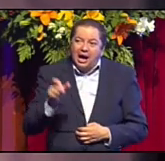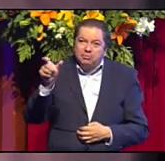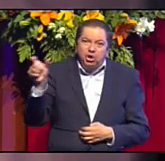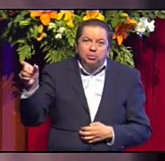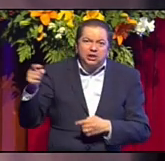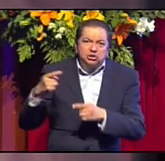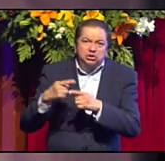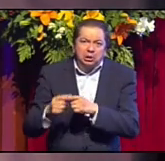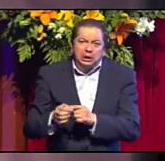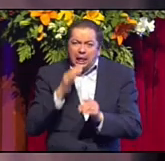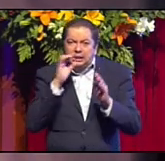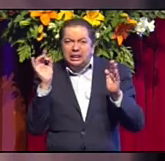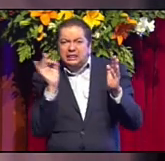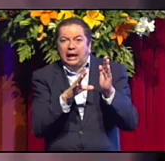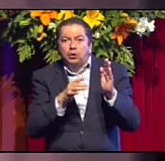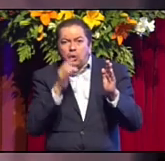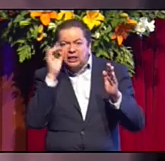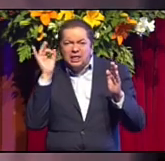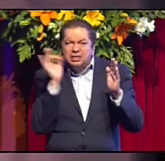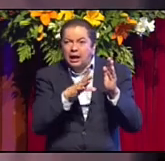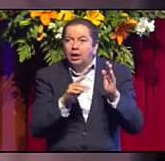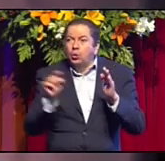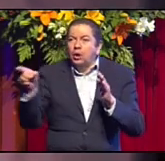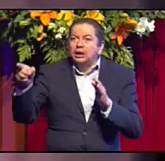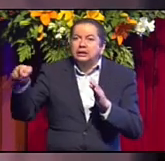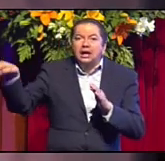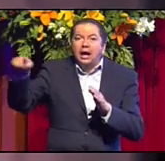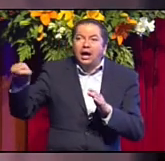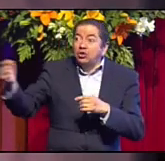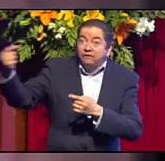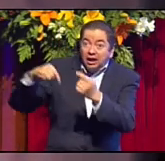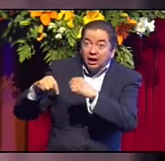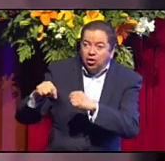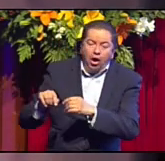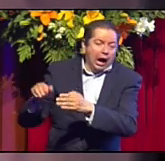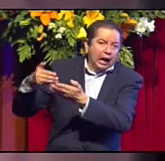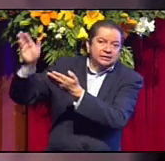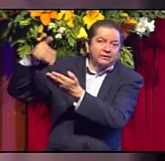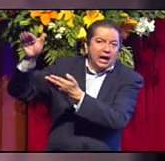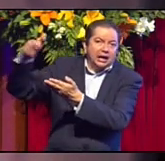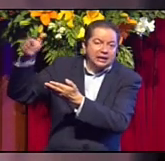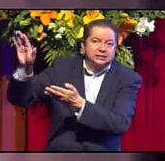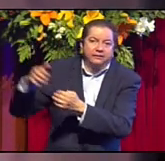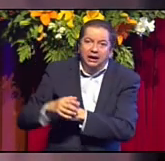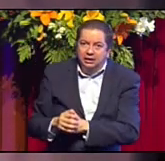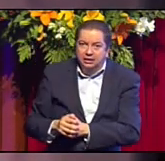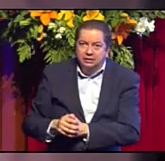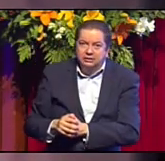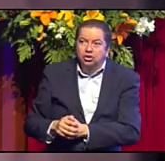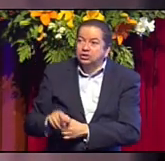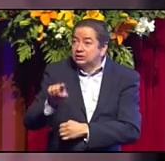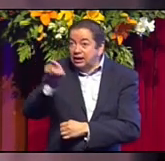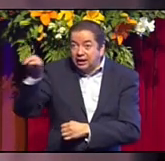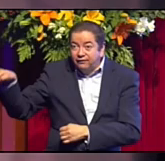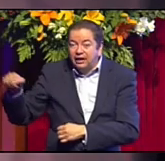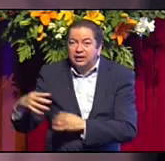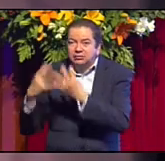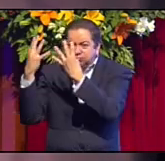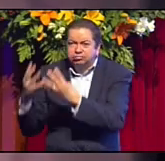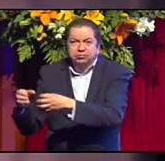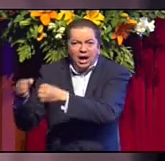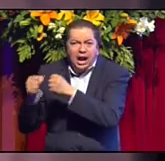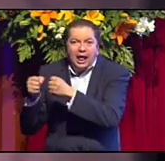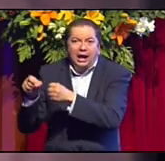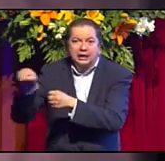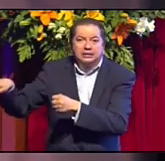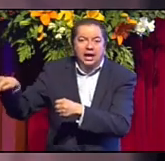convienen. Y que se vayan de vuelta a su país. Pero primero, aunque signifique un costo para Chile, que pasen por las cárceles chilenas, que se queden el tiempo